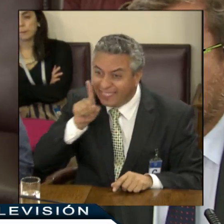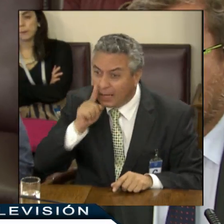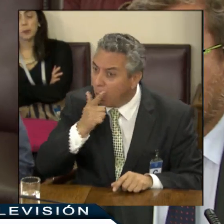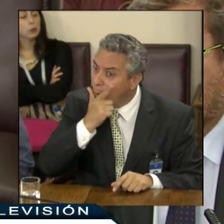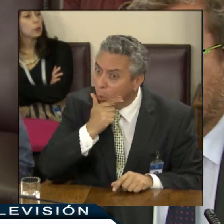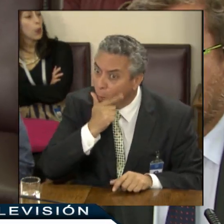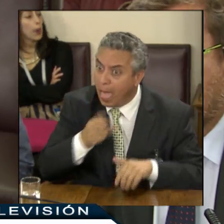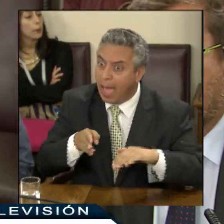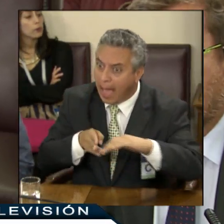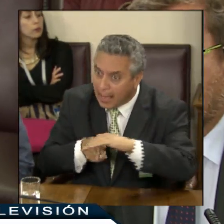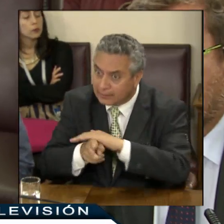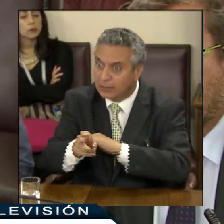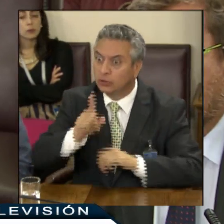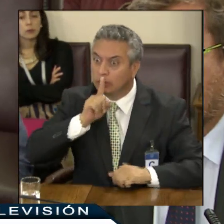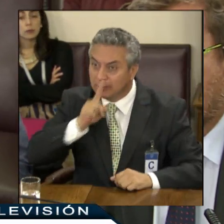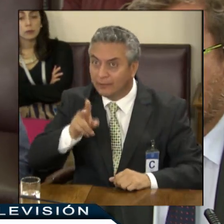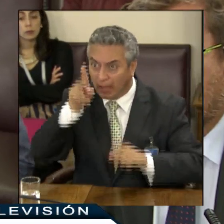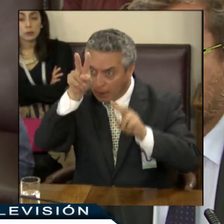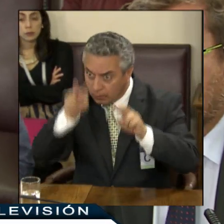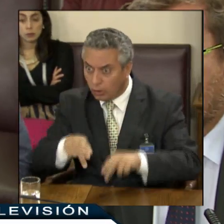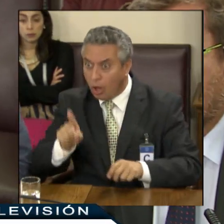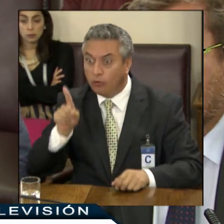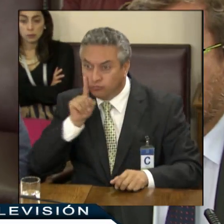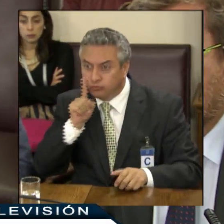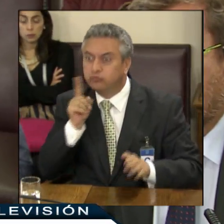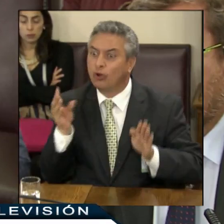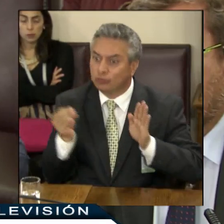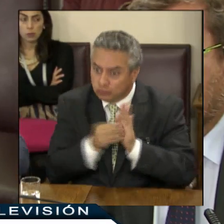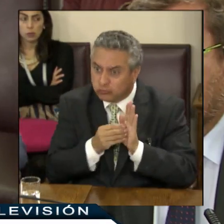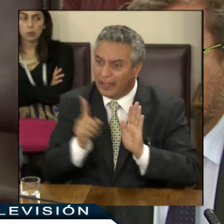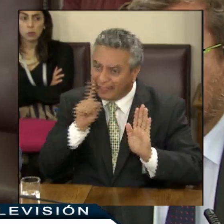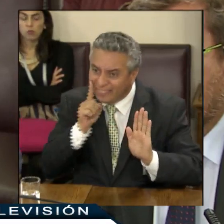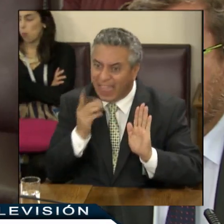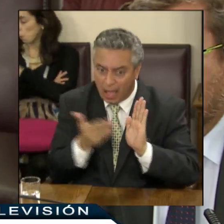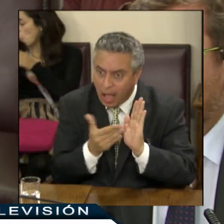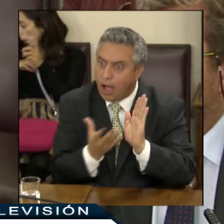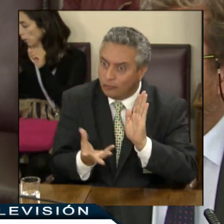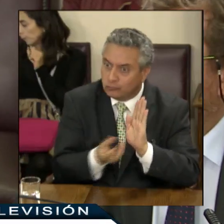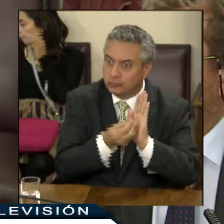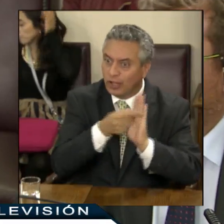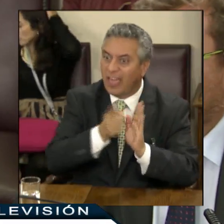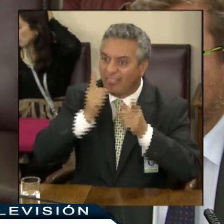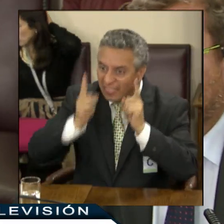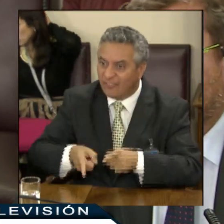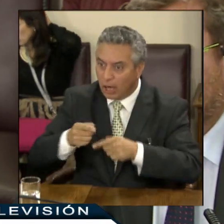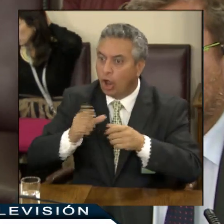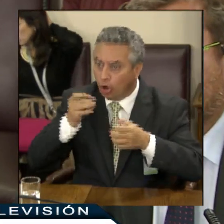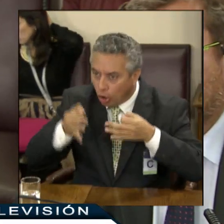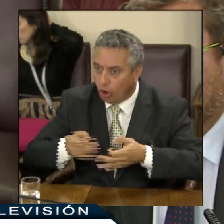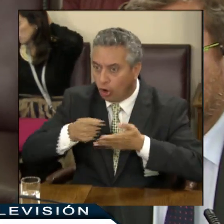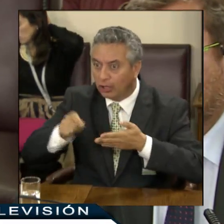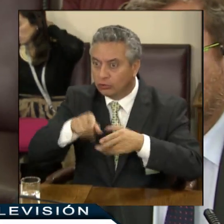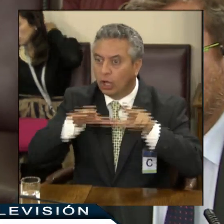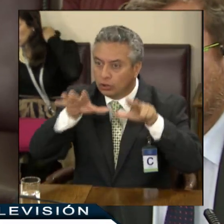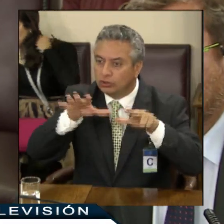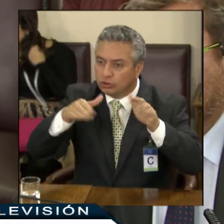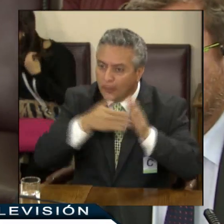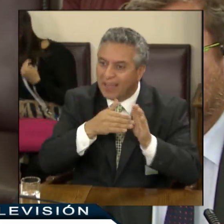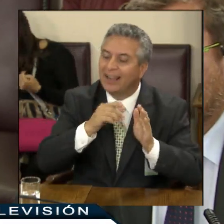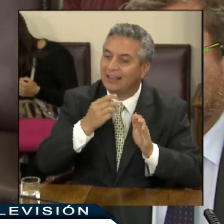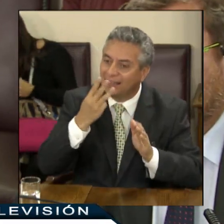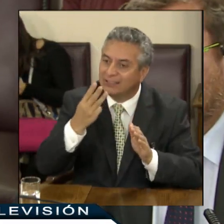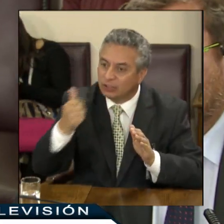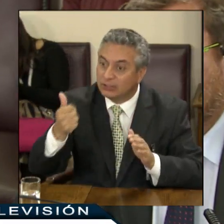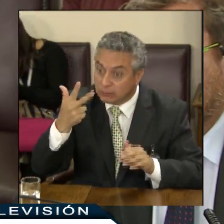acceso por los sordos los contenidos de la televisión está incorporado está contenido en el de ver de correcto funcionamiento que la ley 18838 no